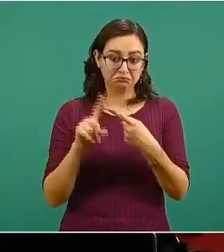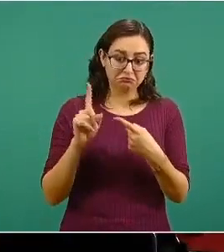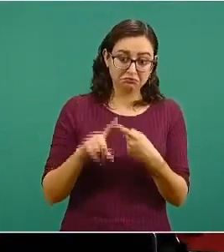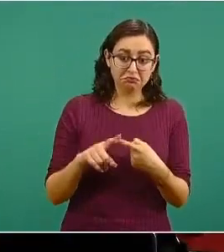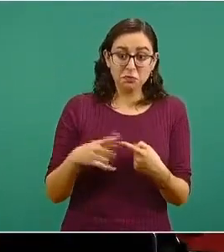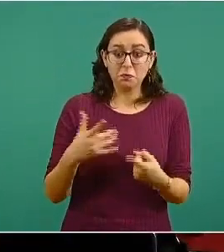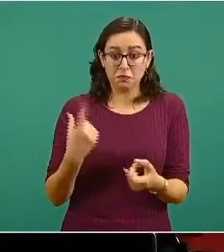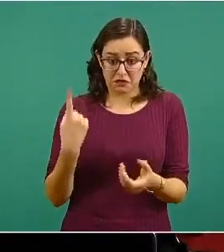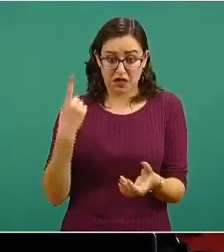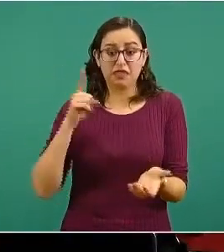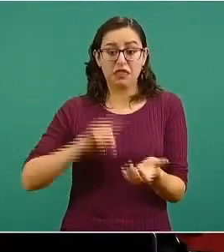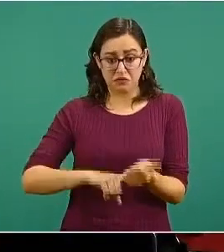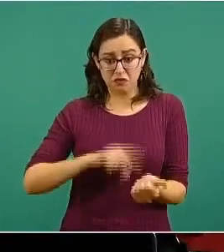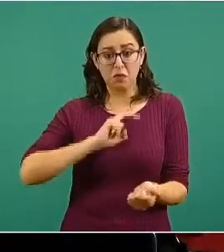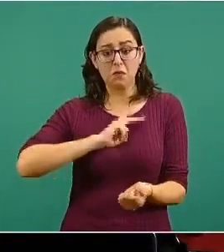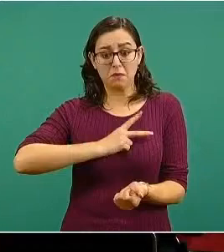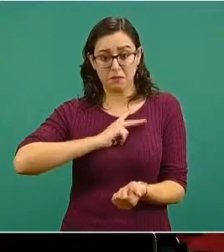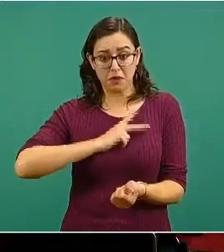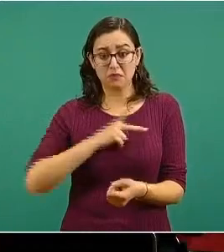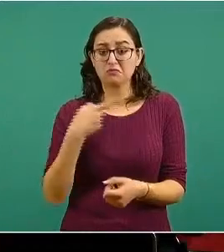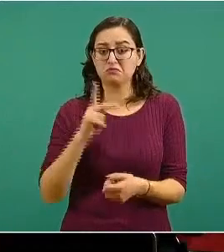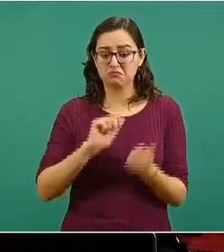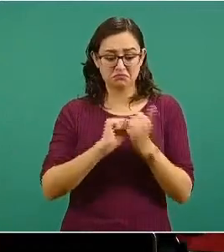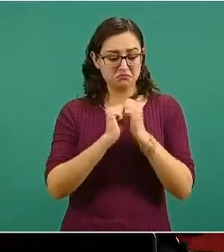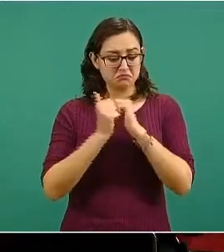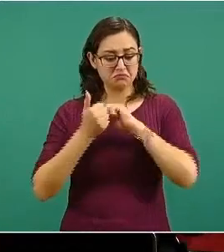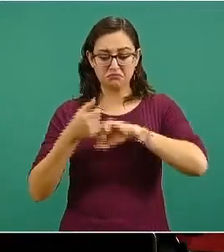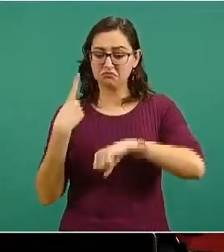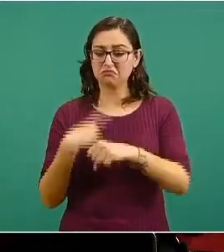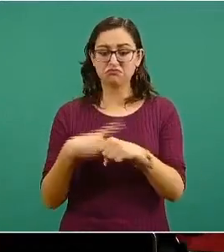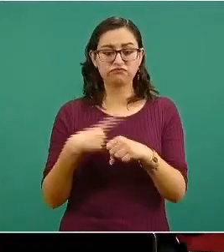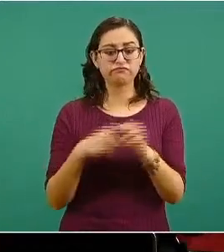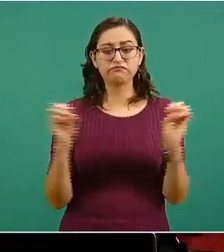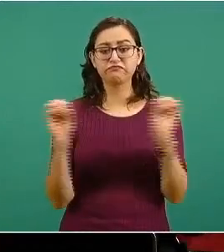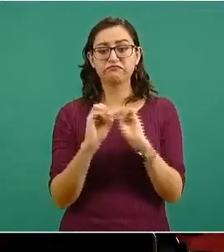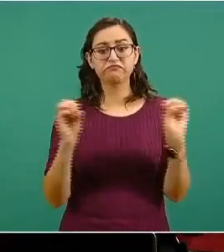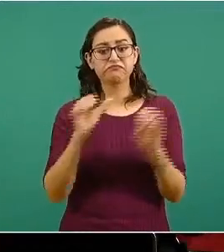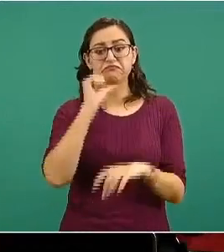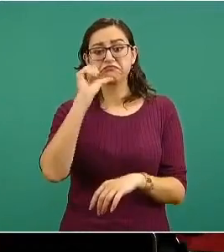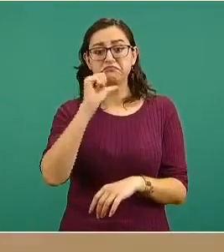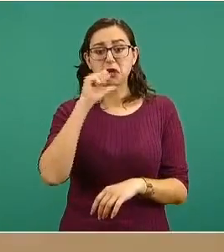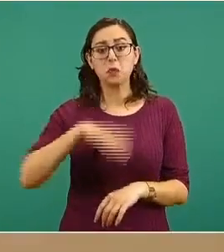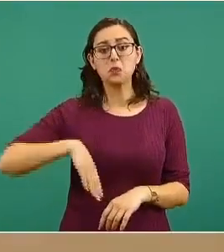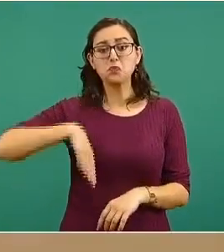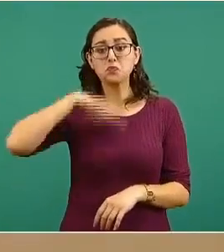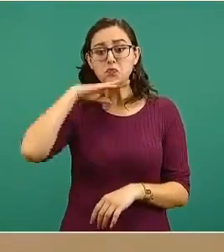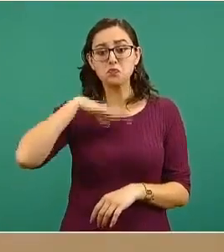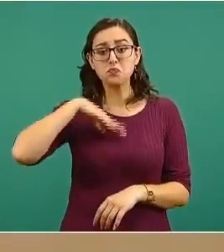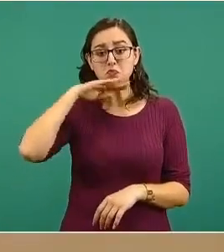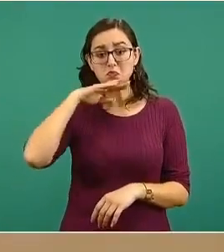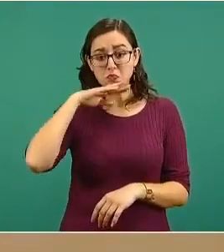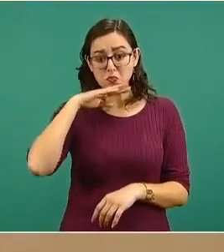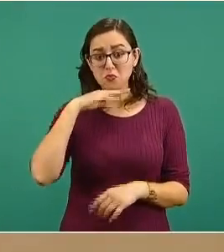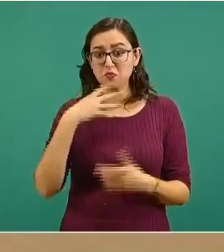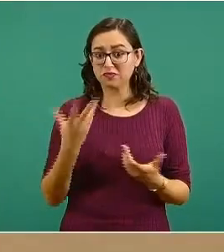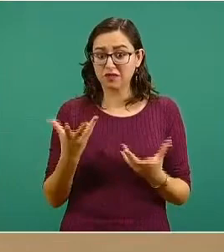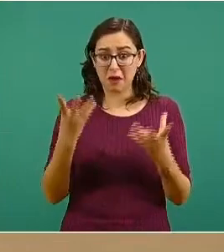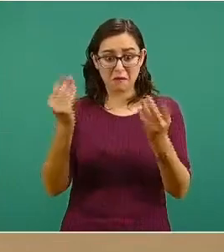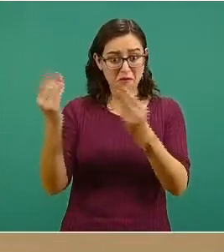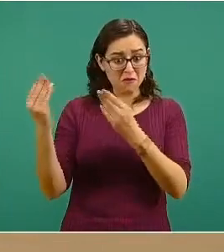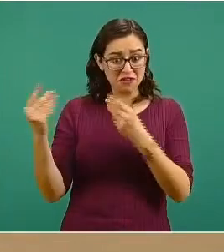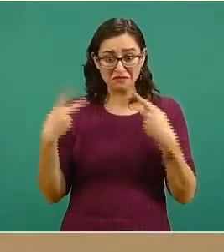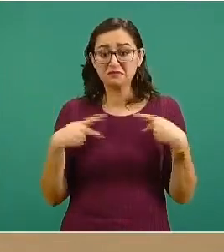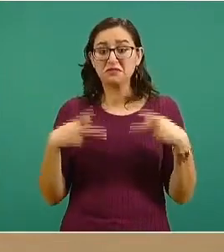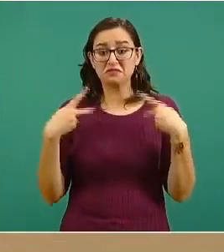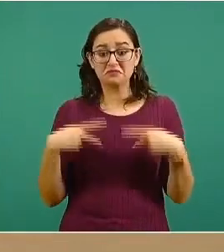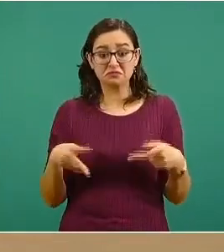dieron cuenta que tuvieron contacto con el virus y no presentaron ninguna sintomatología y no representaron